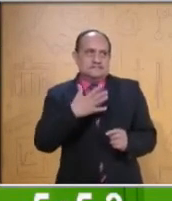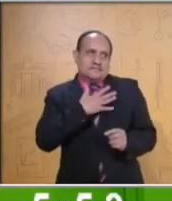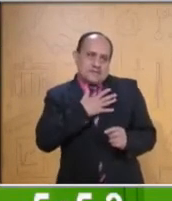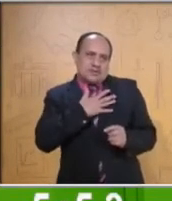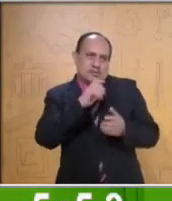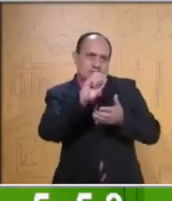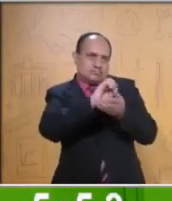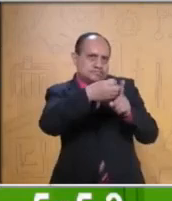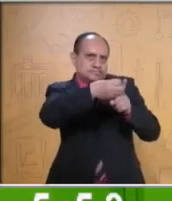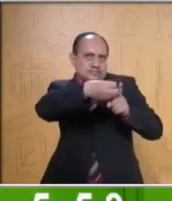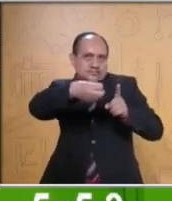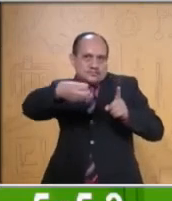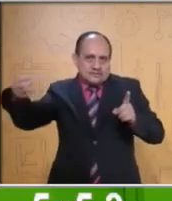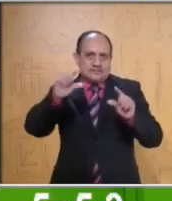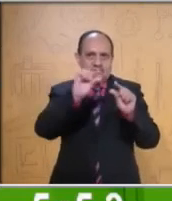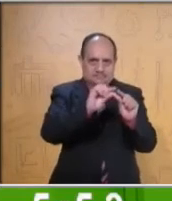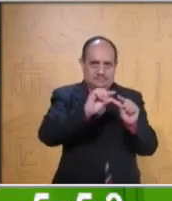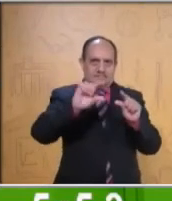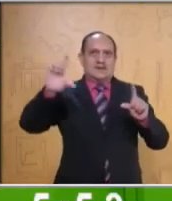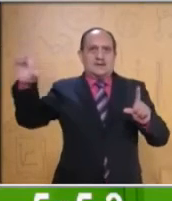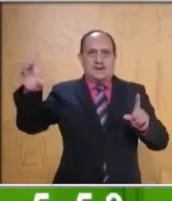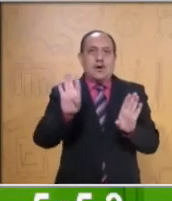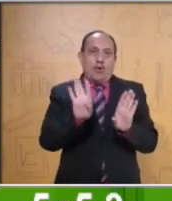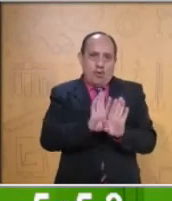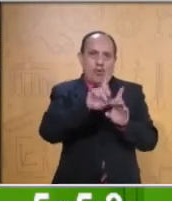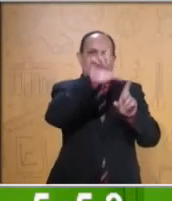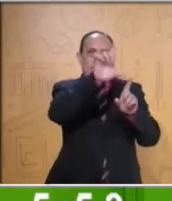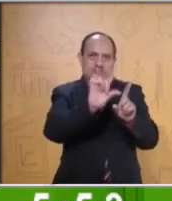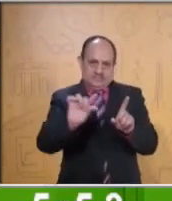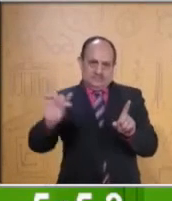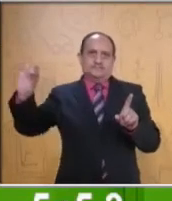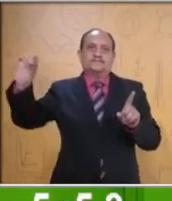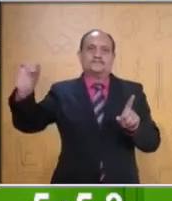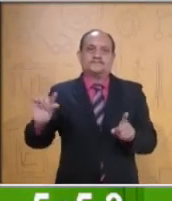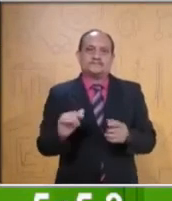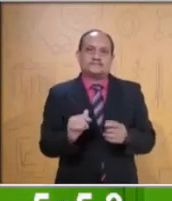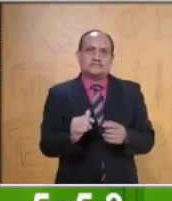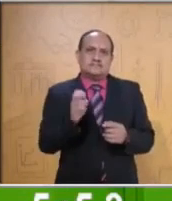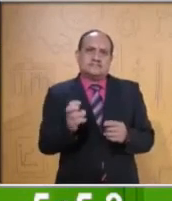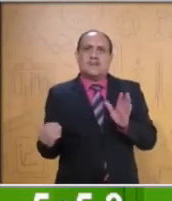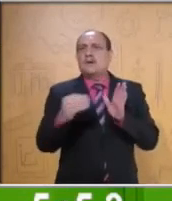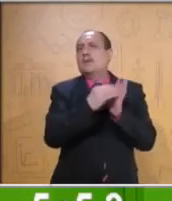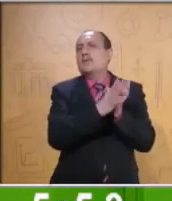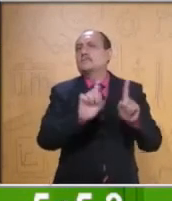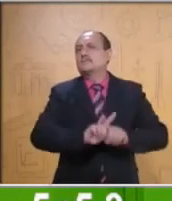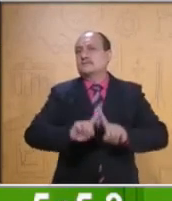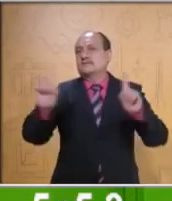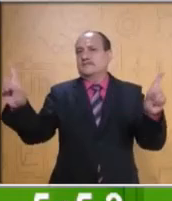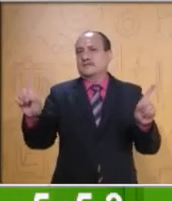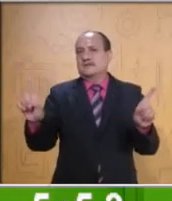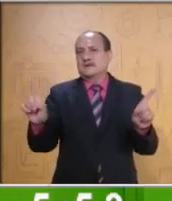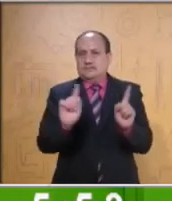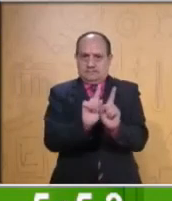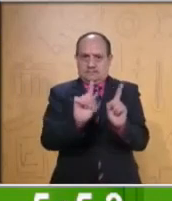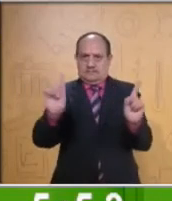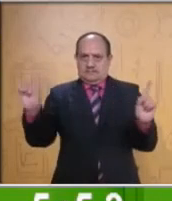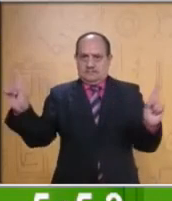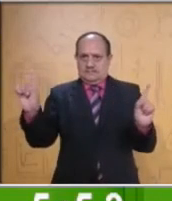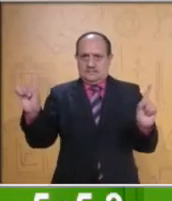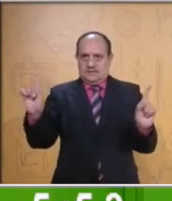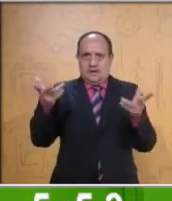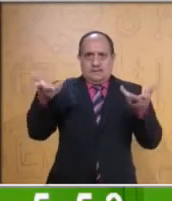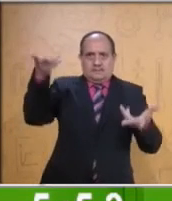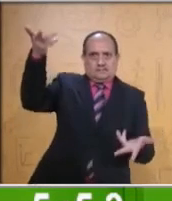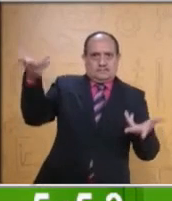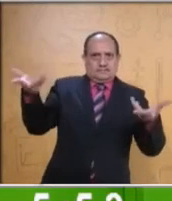los ordeno de menor a mayor o de mayor a menor y establezco la diferencia. Y yo voy a poner